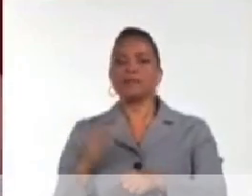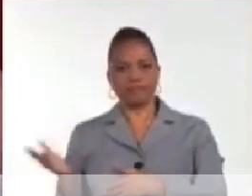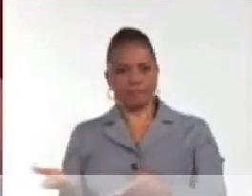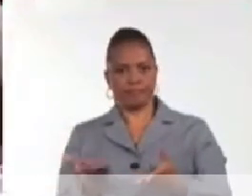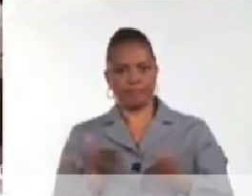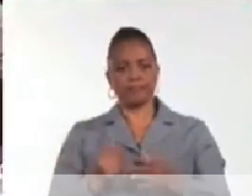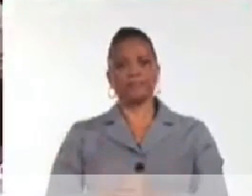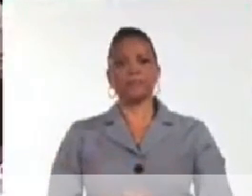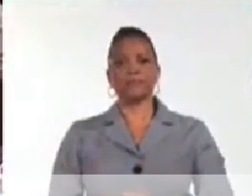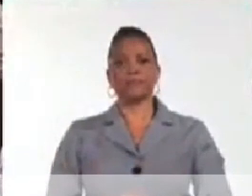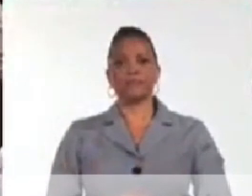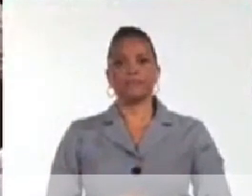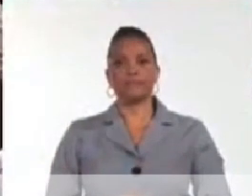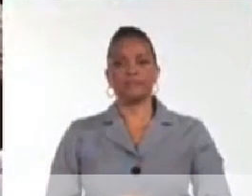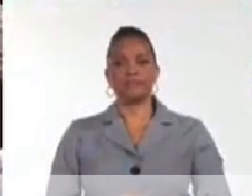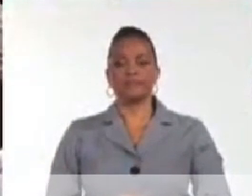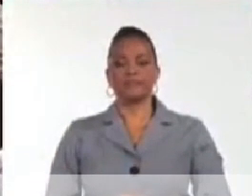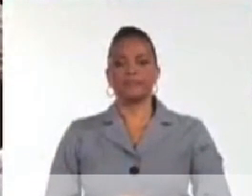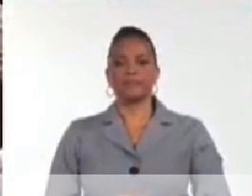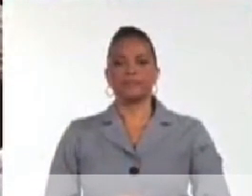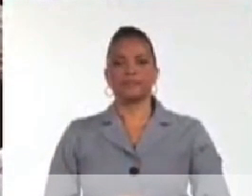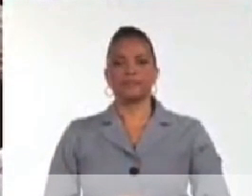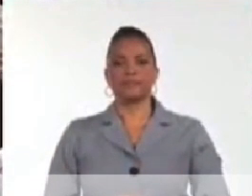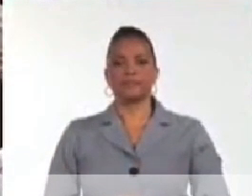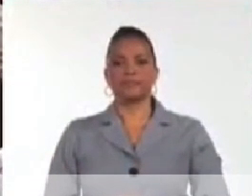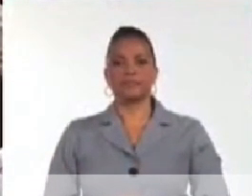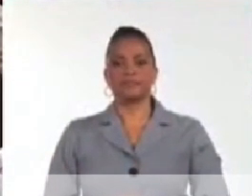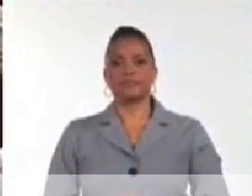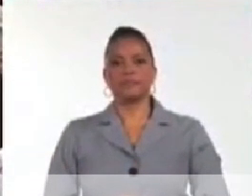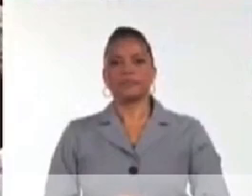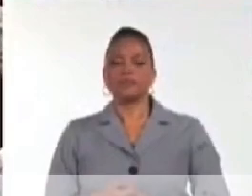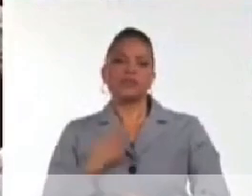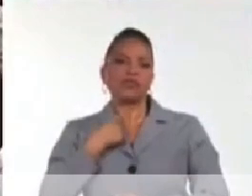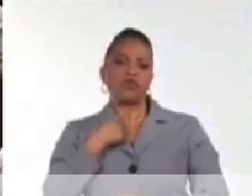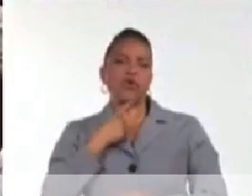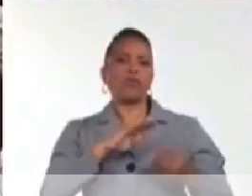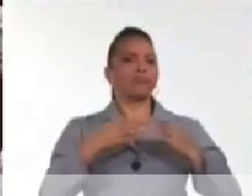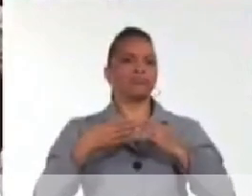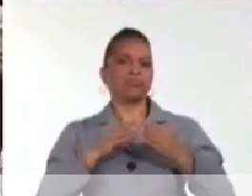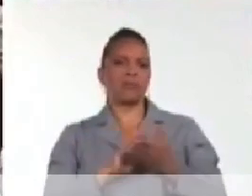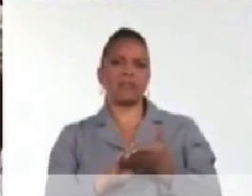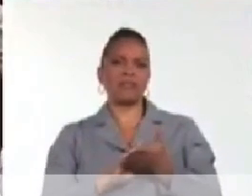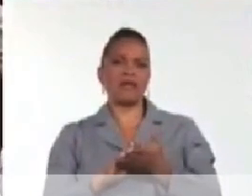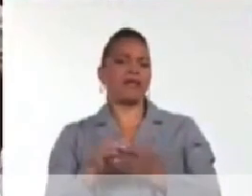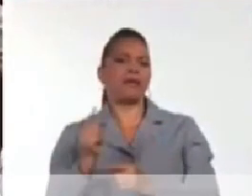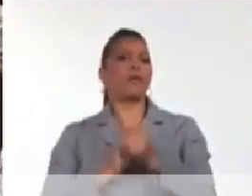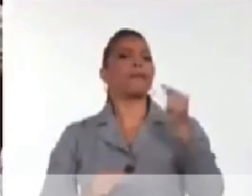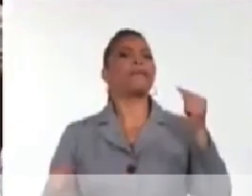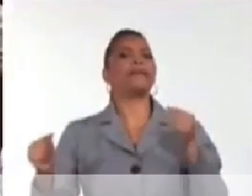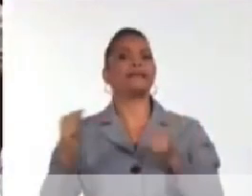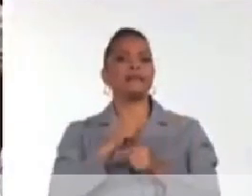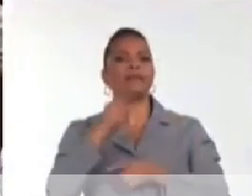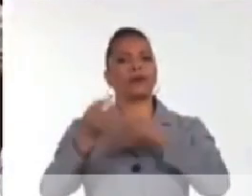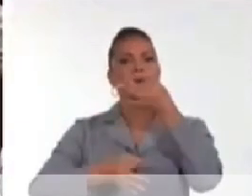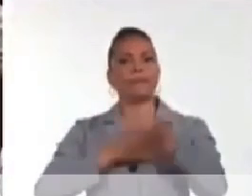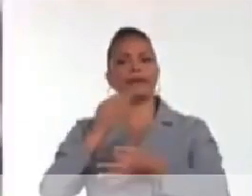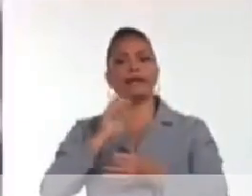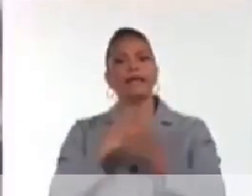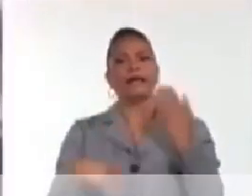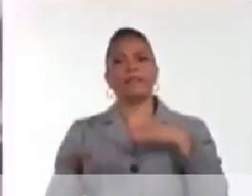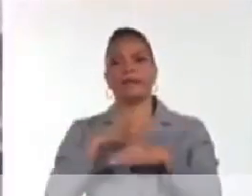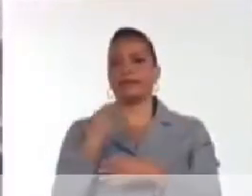favor. Bueno, mire, yo no discrepo en nada de los principios que señala la ministra de